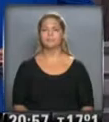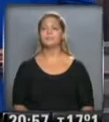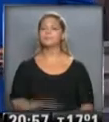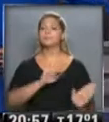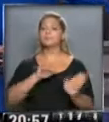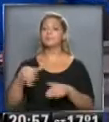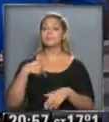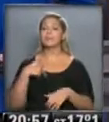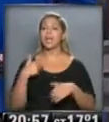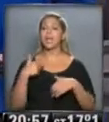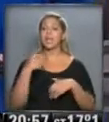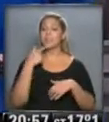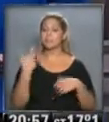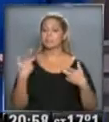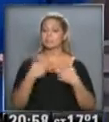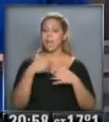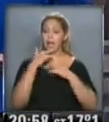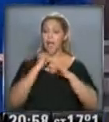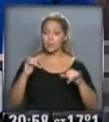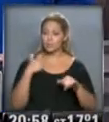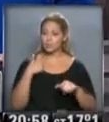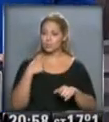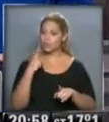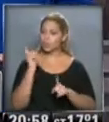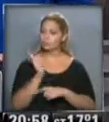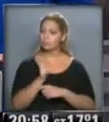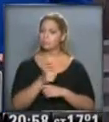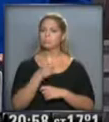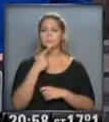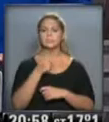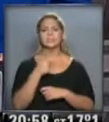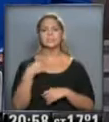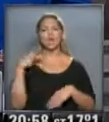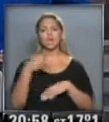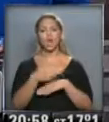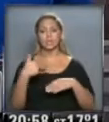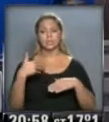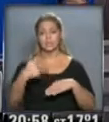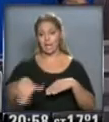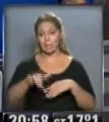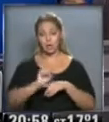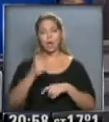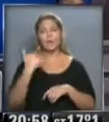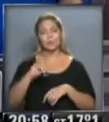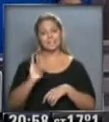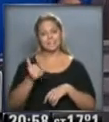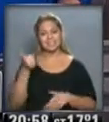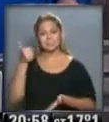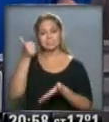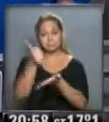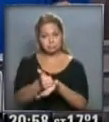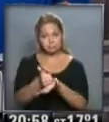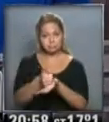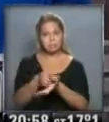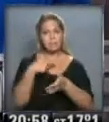La mesa de enlace anunció medidas de fuerza. Indicaron que no habrá cortes de ruta, pero sí habrá presencia en los puertos